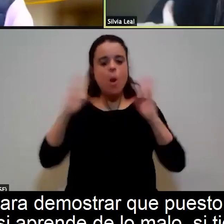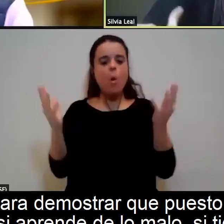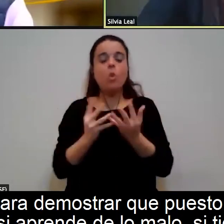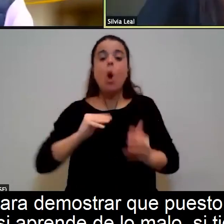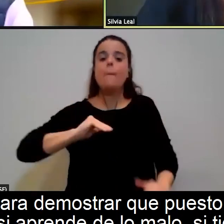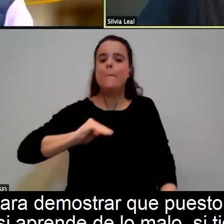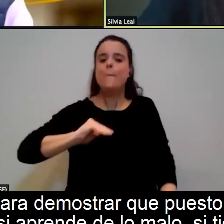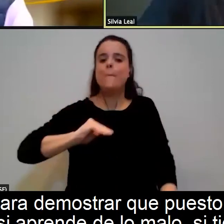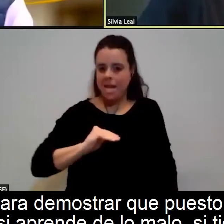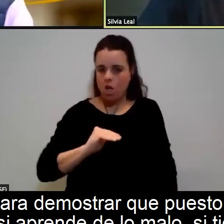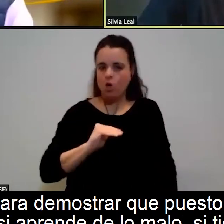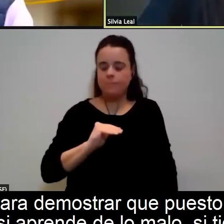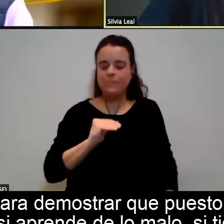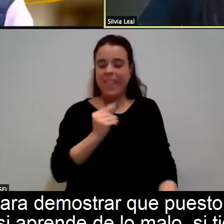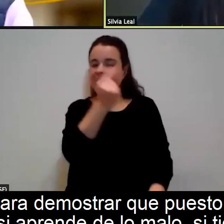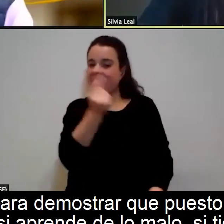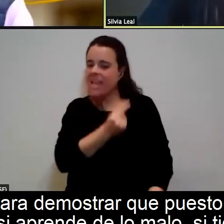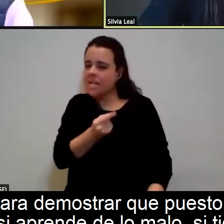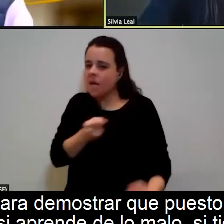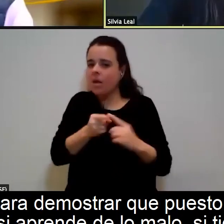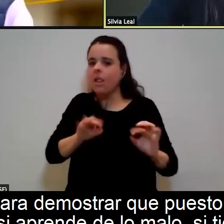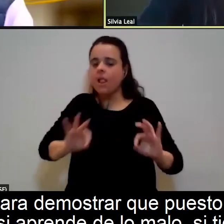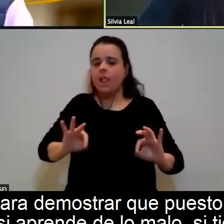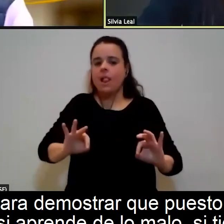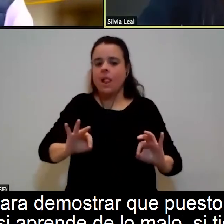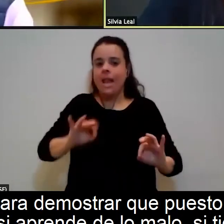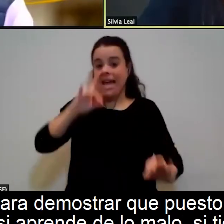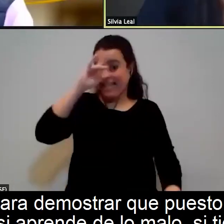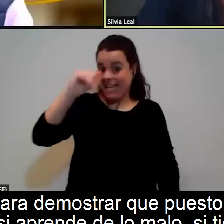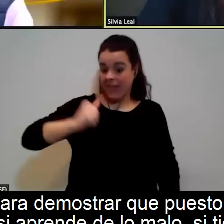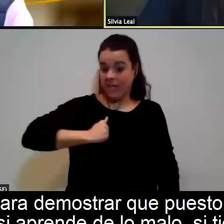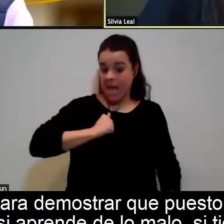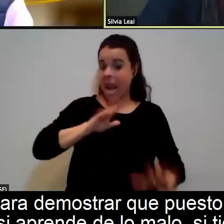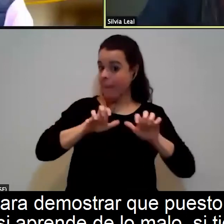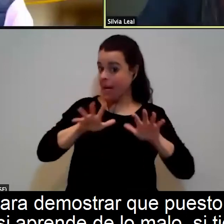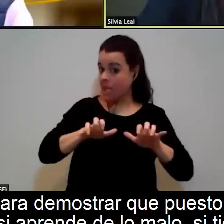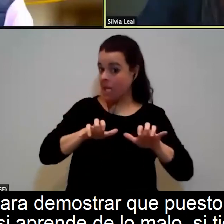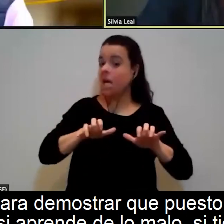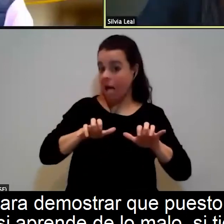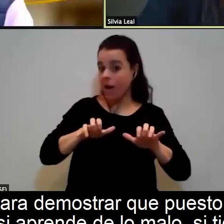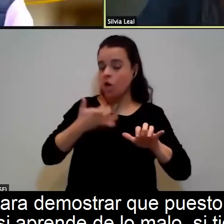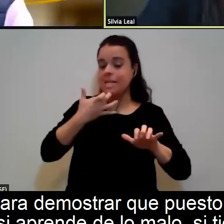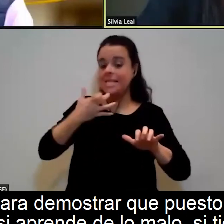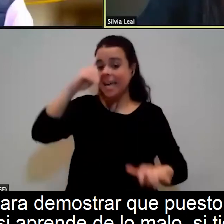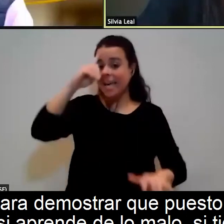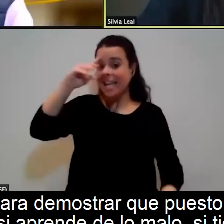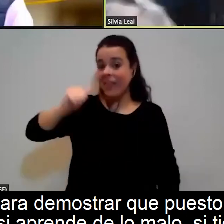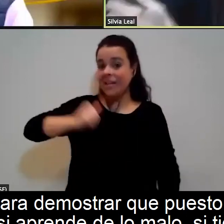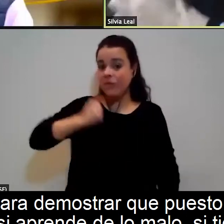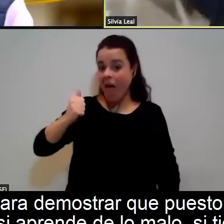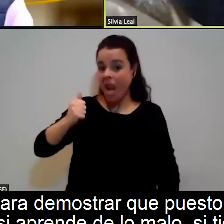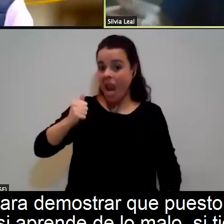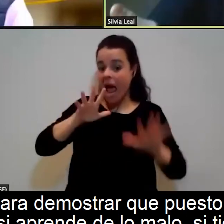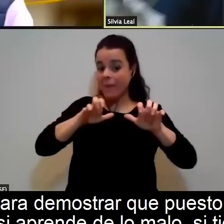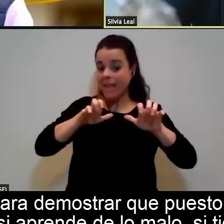fue diseñada para demostrar que, puesto que la inteligencia artificial aprende, claro, si tú tienes una inteligencia artificial que aprende